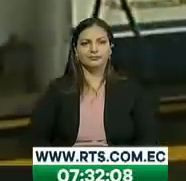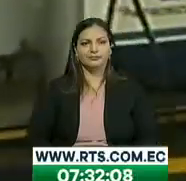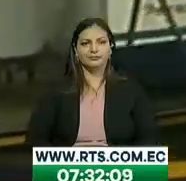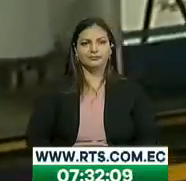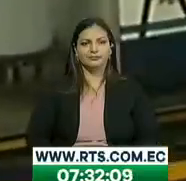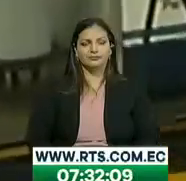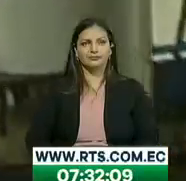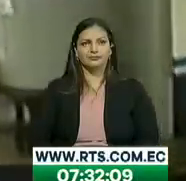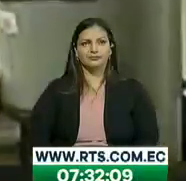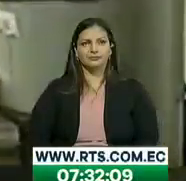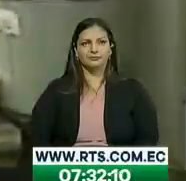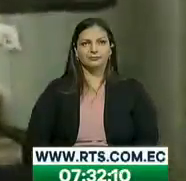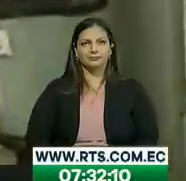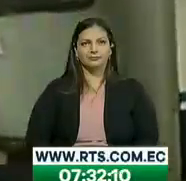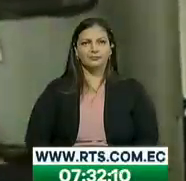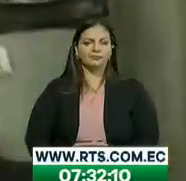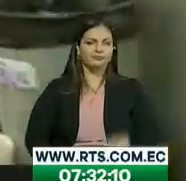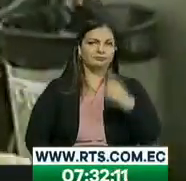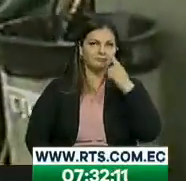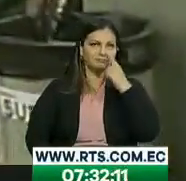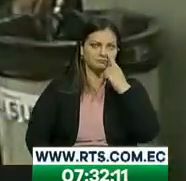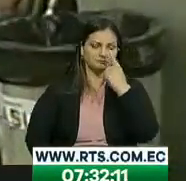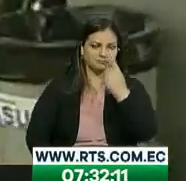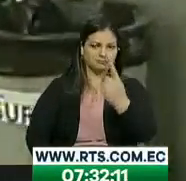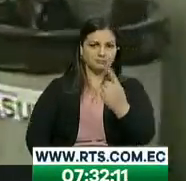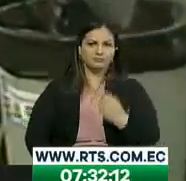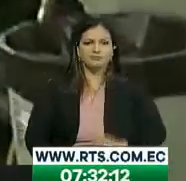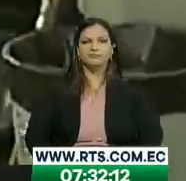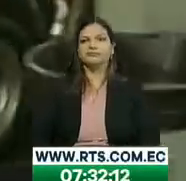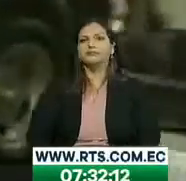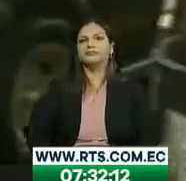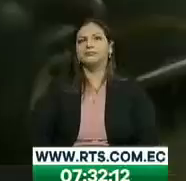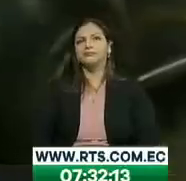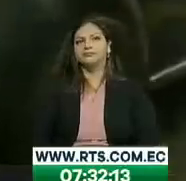Acá están tanqueando, parece, con súper.